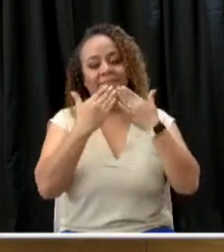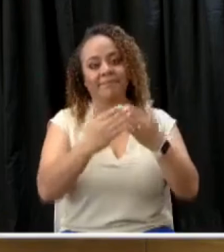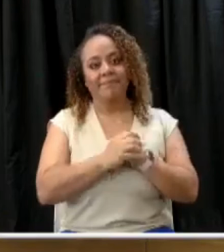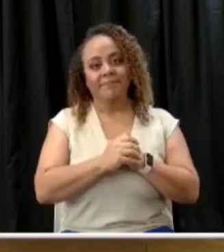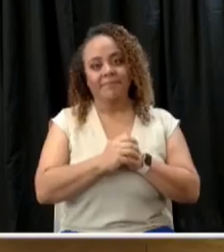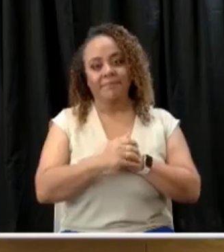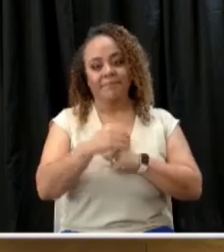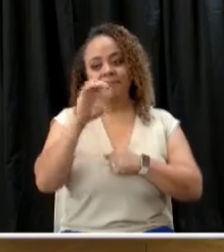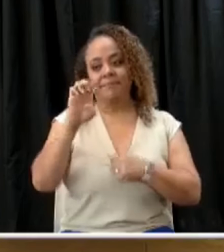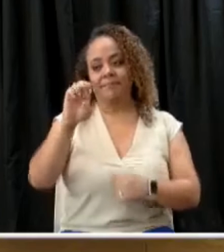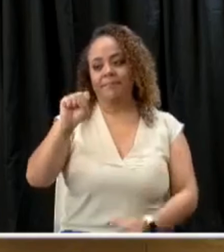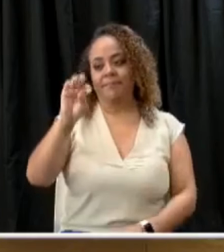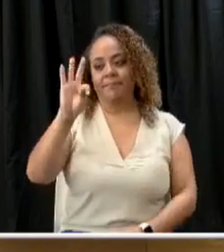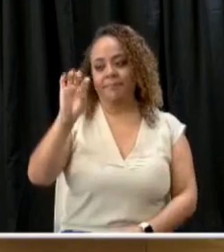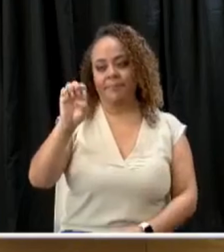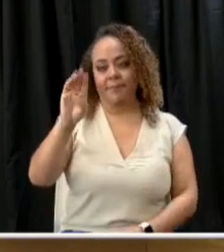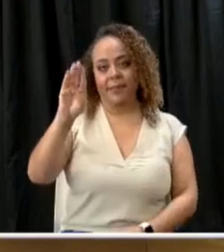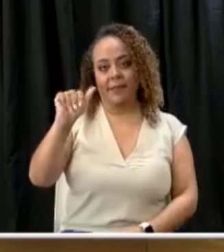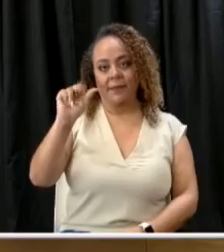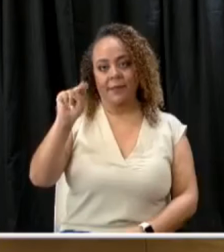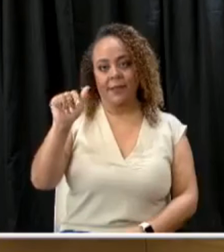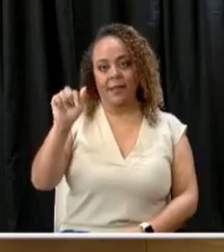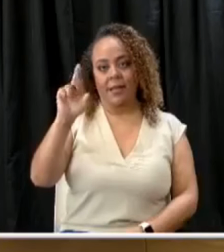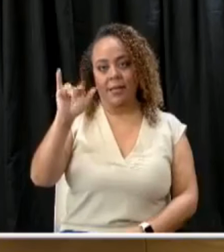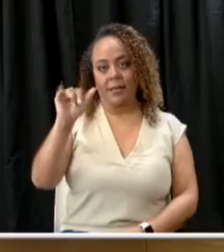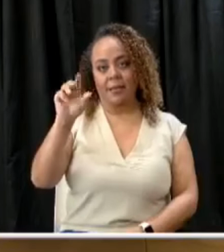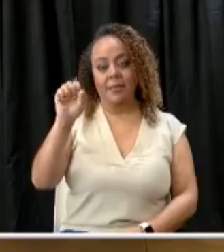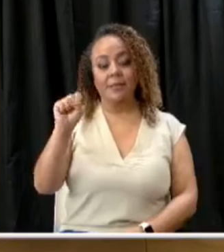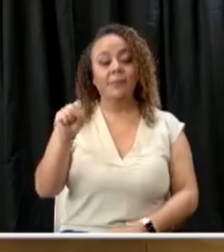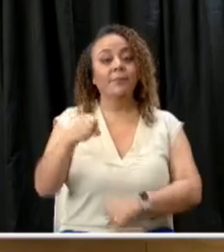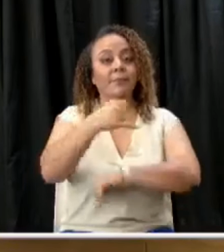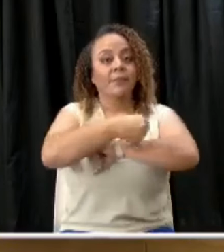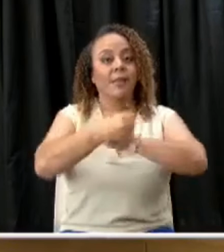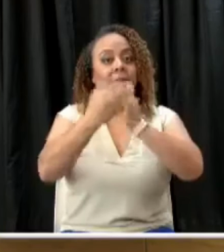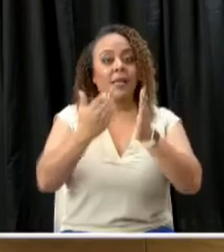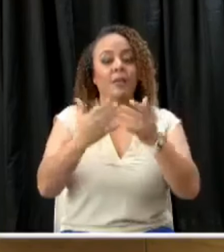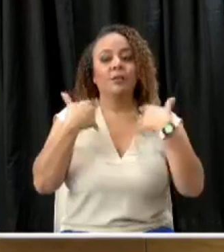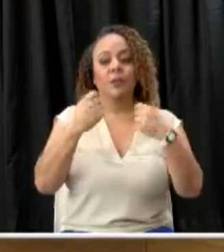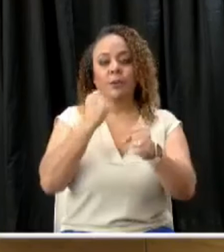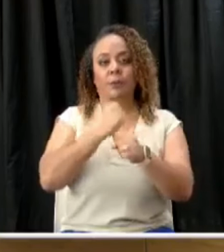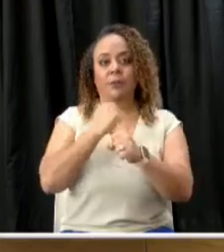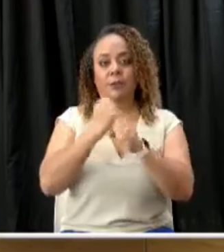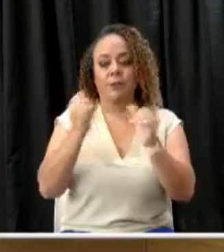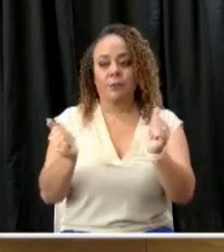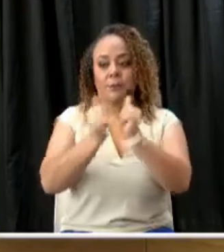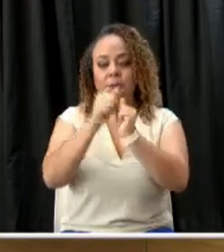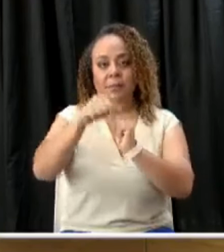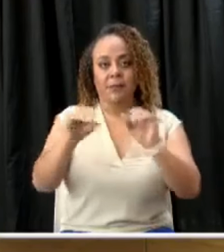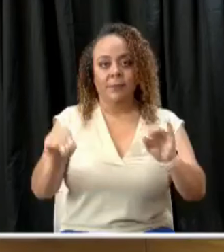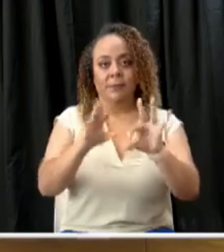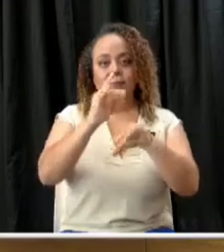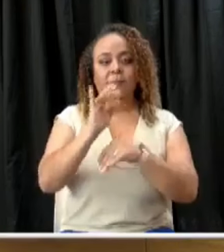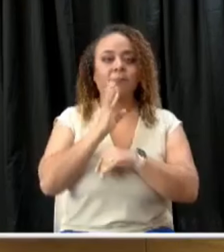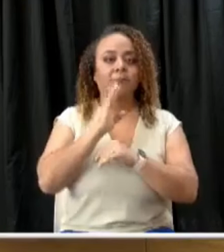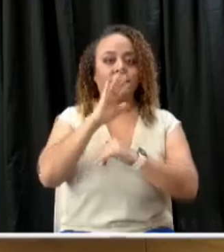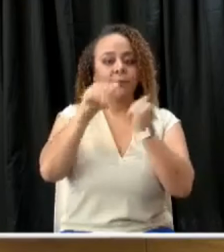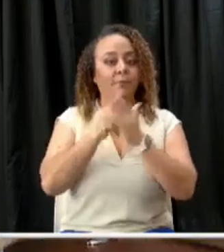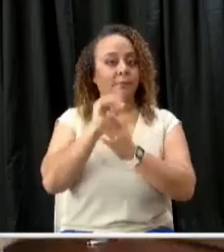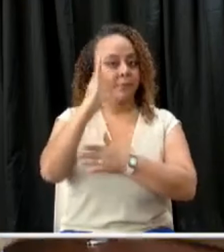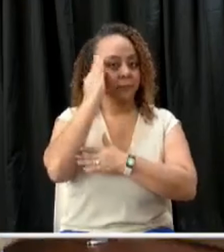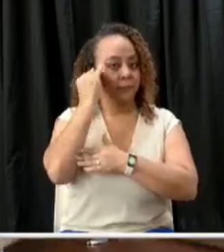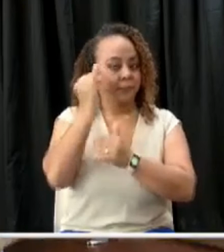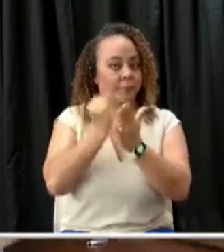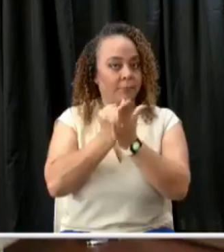agradecimiento a Esteban Arias Monge, ingeniero de salud ocupacional, como se los había comentado, quien nos acompaña en esta mañana y nos va a hablar sobre toda su experiencia